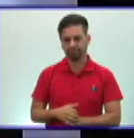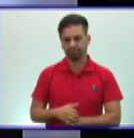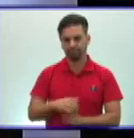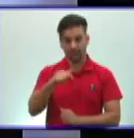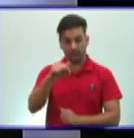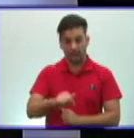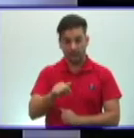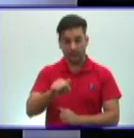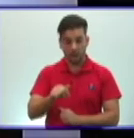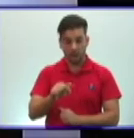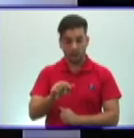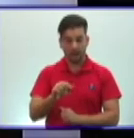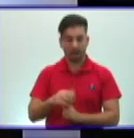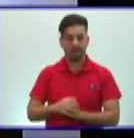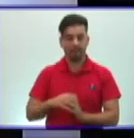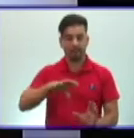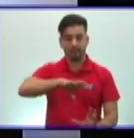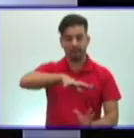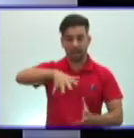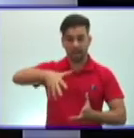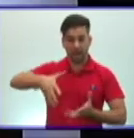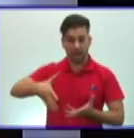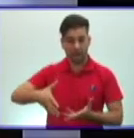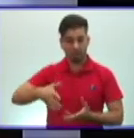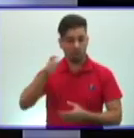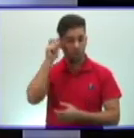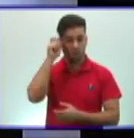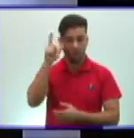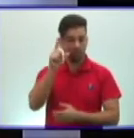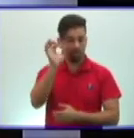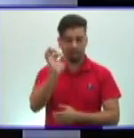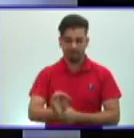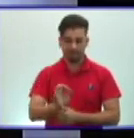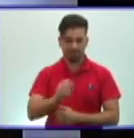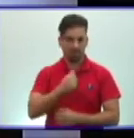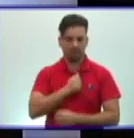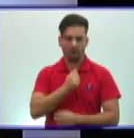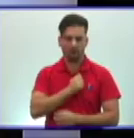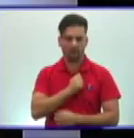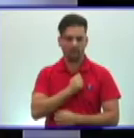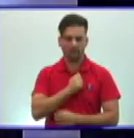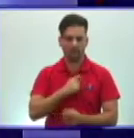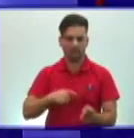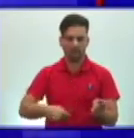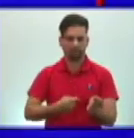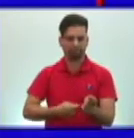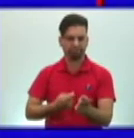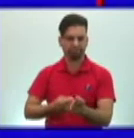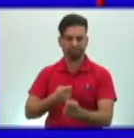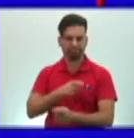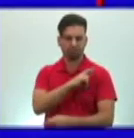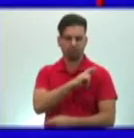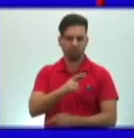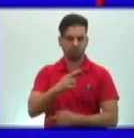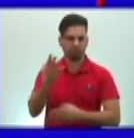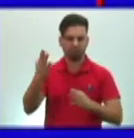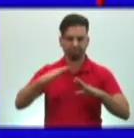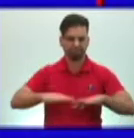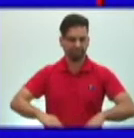y los condicionamientos en el mundo no han cambiado desde ese entonces. Por lo tanto, como ustedes pueden